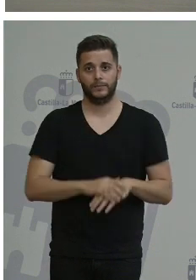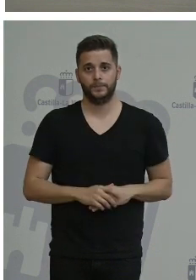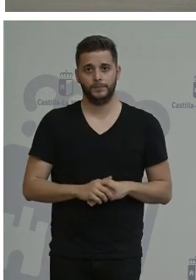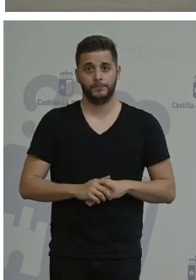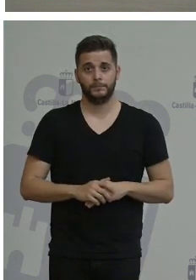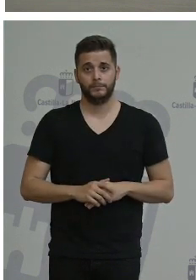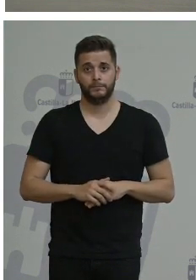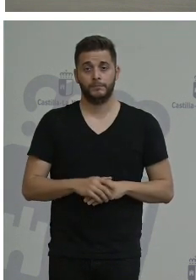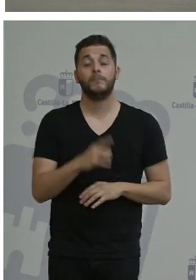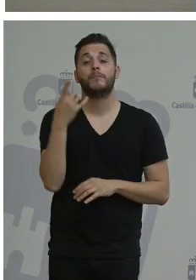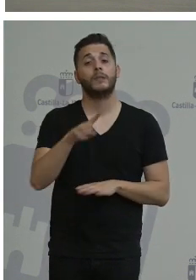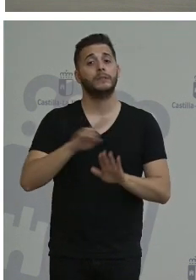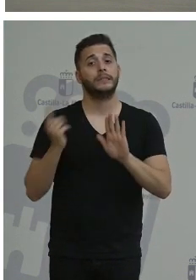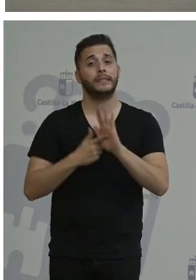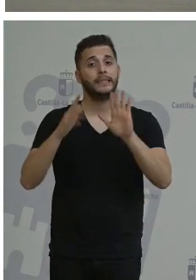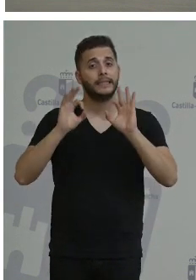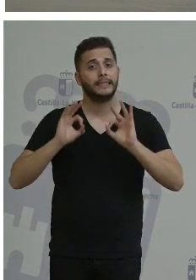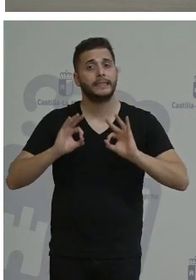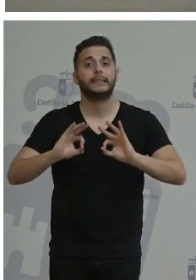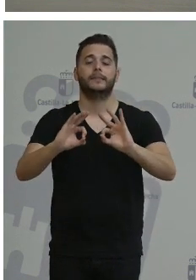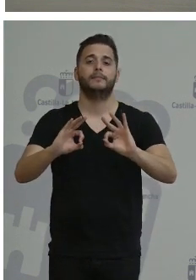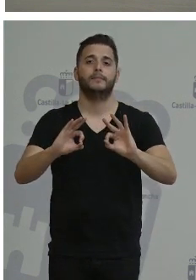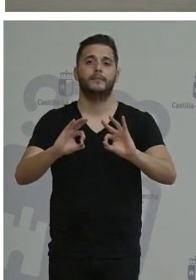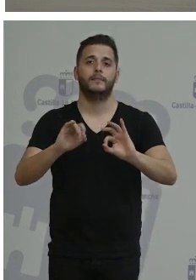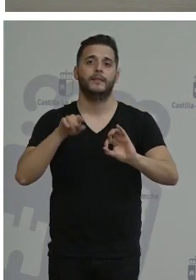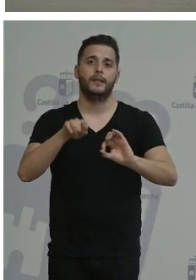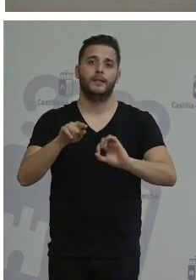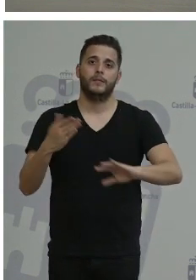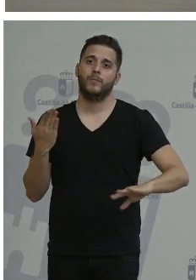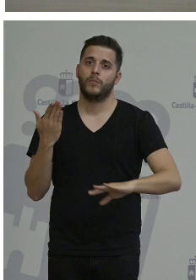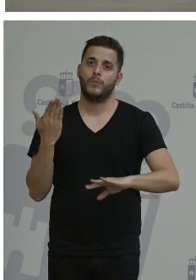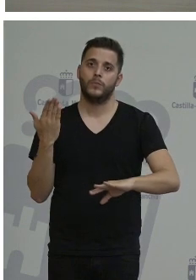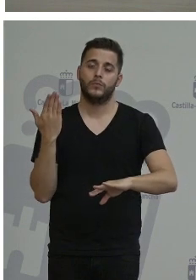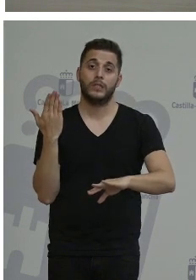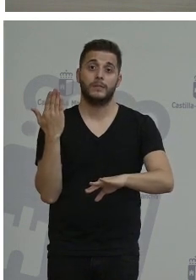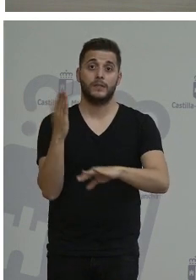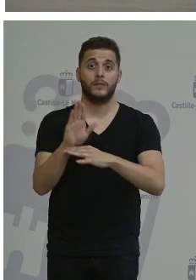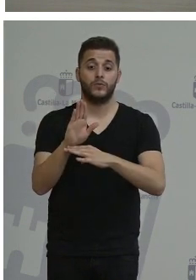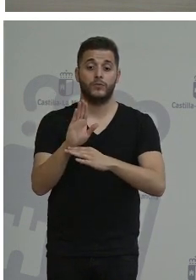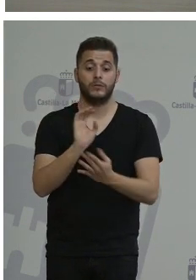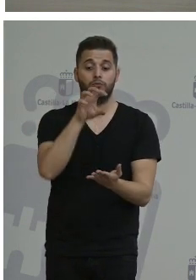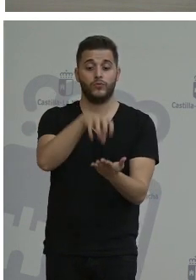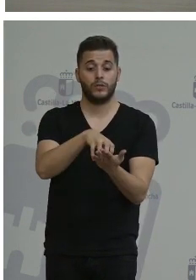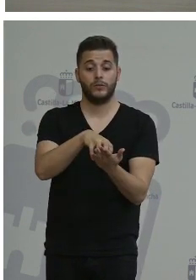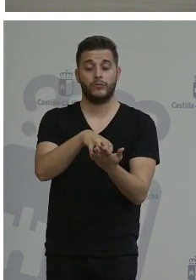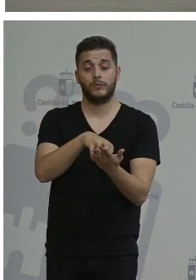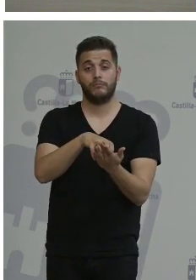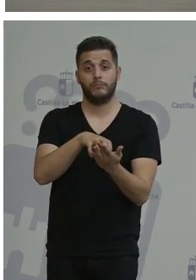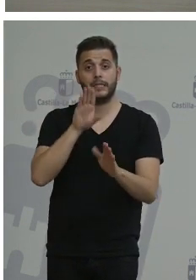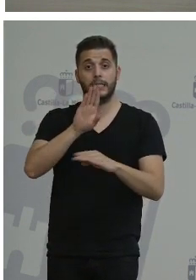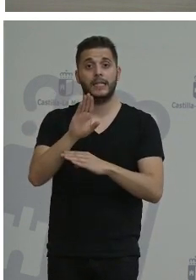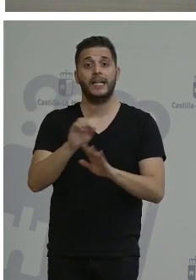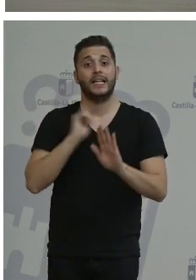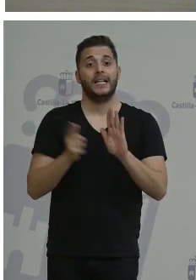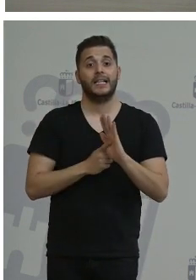ley muy específica que habla de la representación en los órganos de la Administración. Y esta ley, que es del año 87,